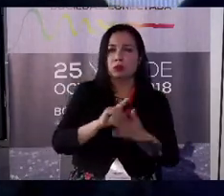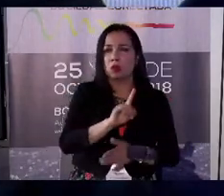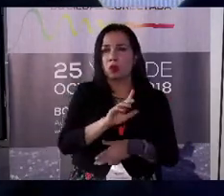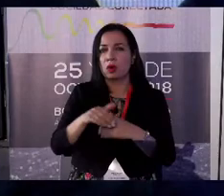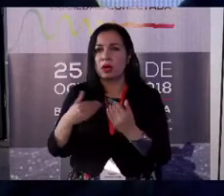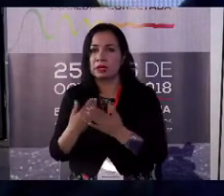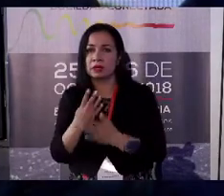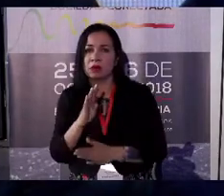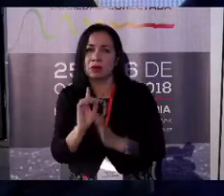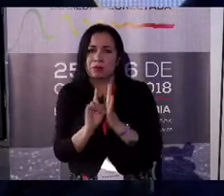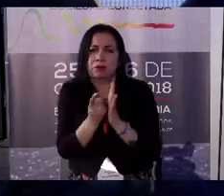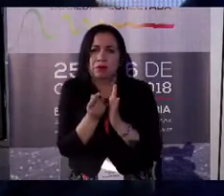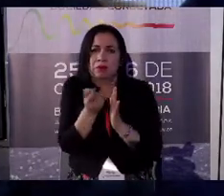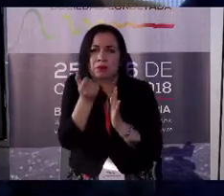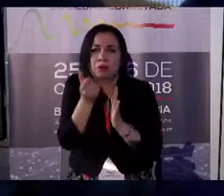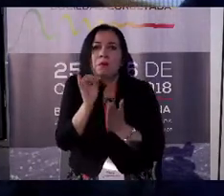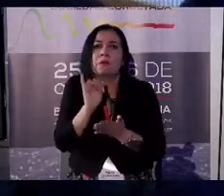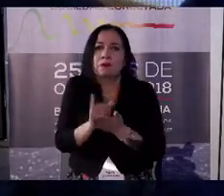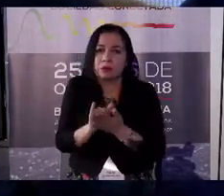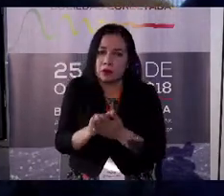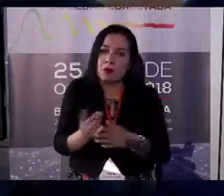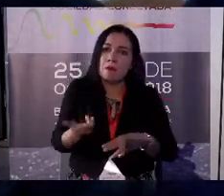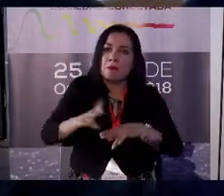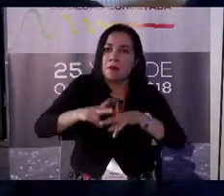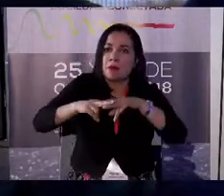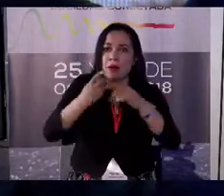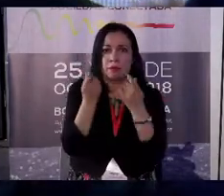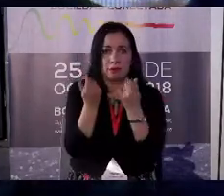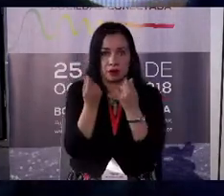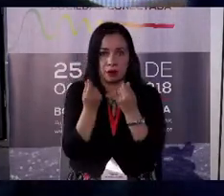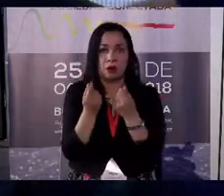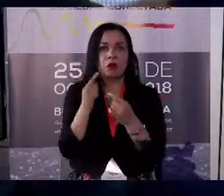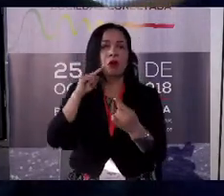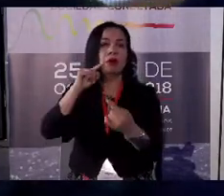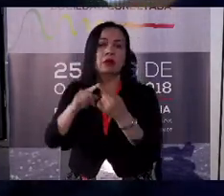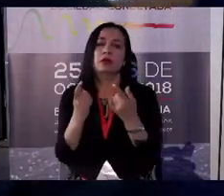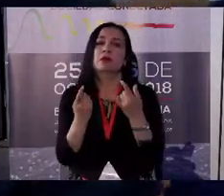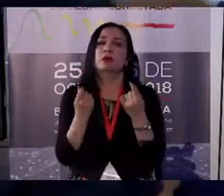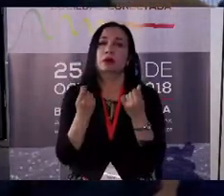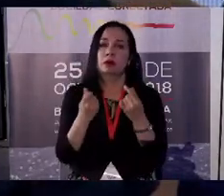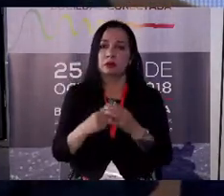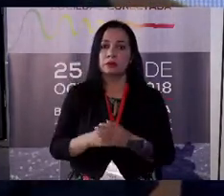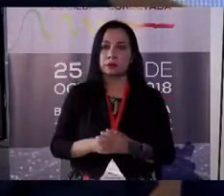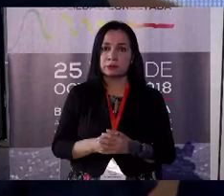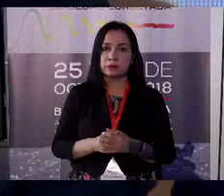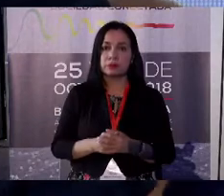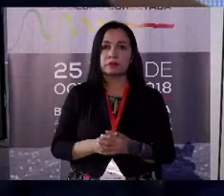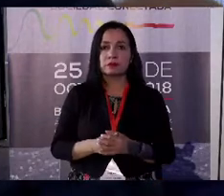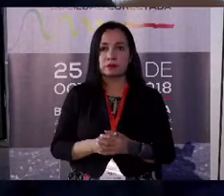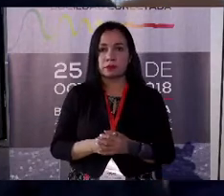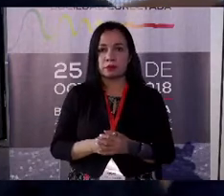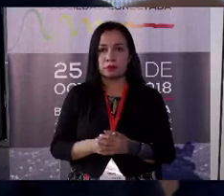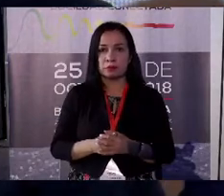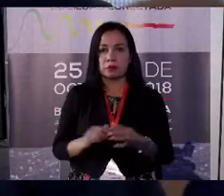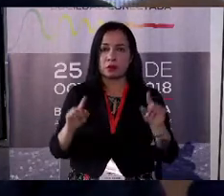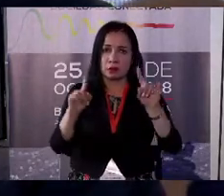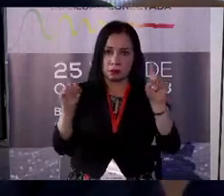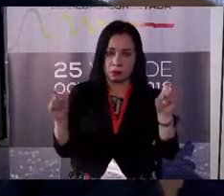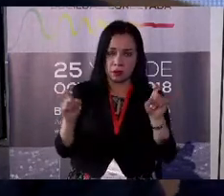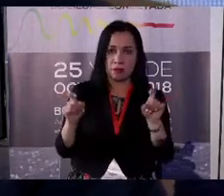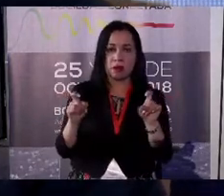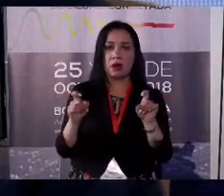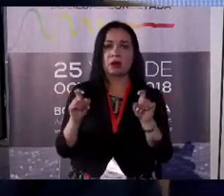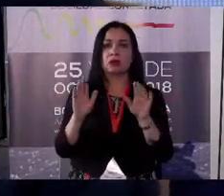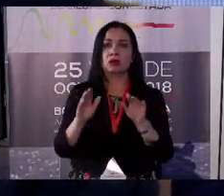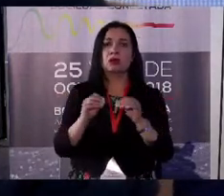son las que mayor valor agregado tendrán hacia las economías. En temas de espectro,